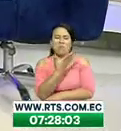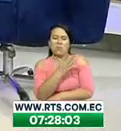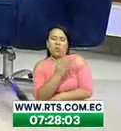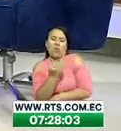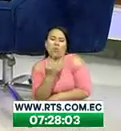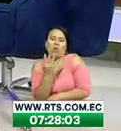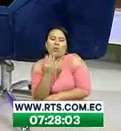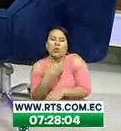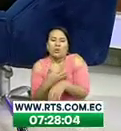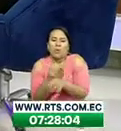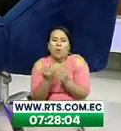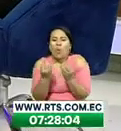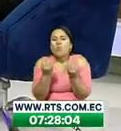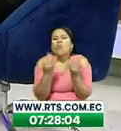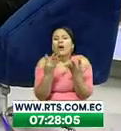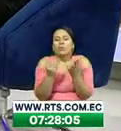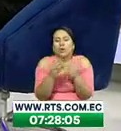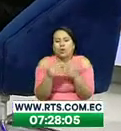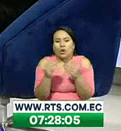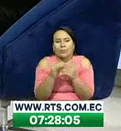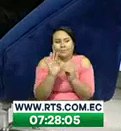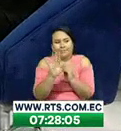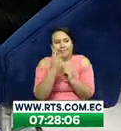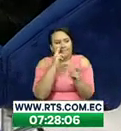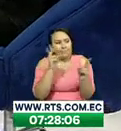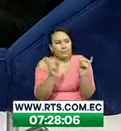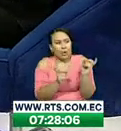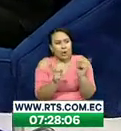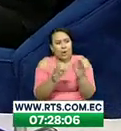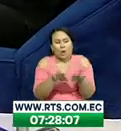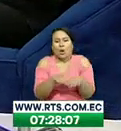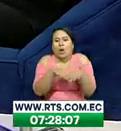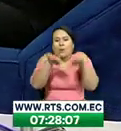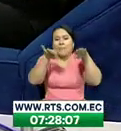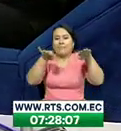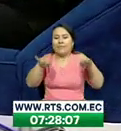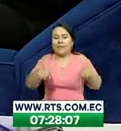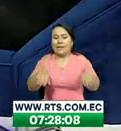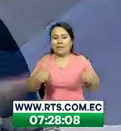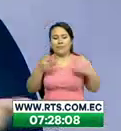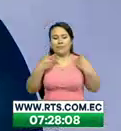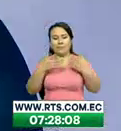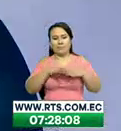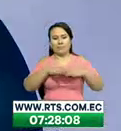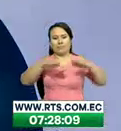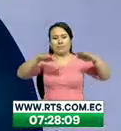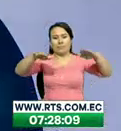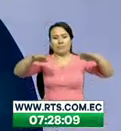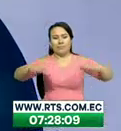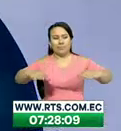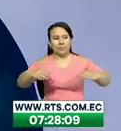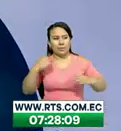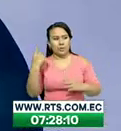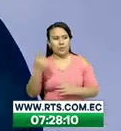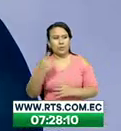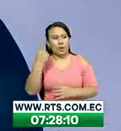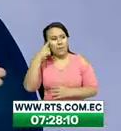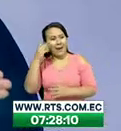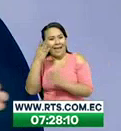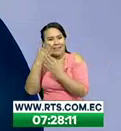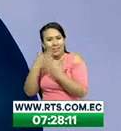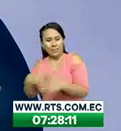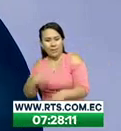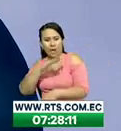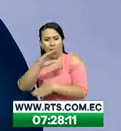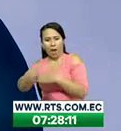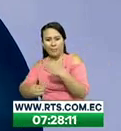un aproximado? Yo creo que lo mejor es compararnos con los que son nuestros competidores en el mercado. Entonces, tienes un competidor que solo para terminar de